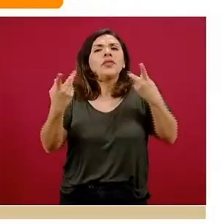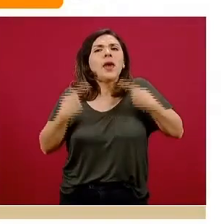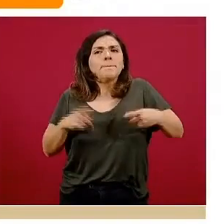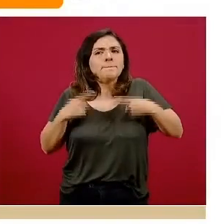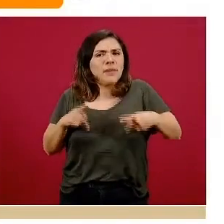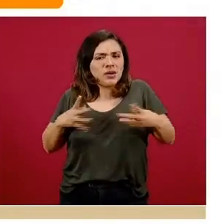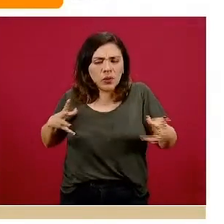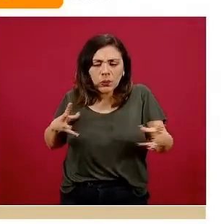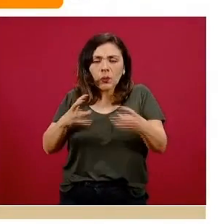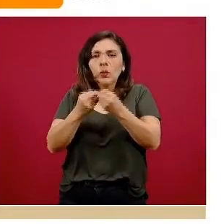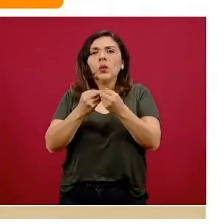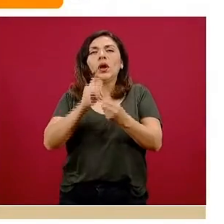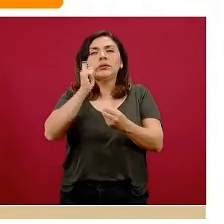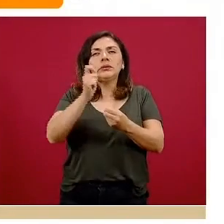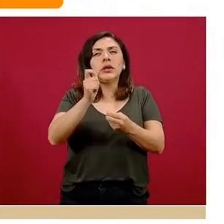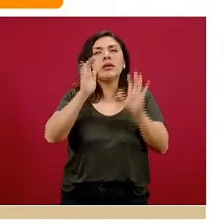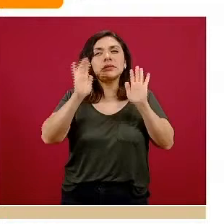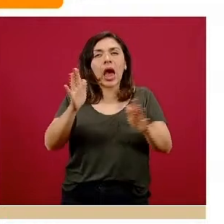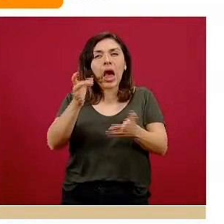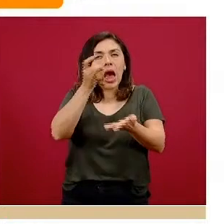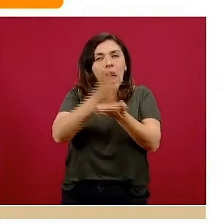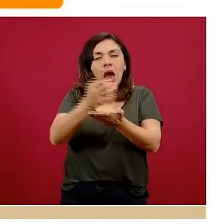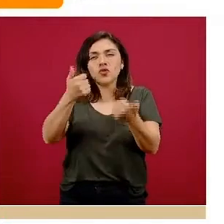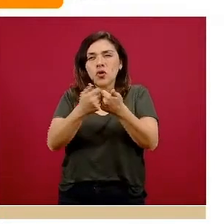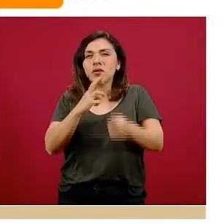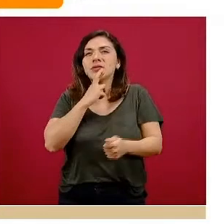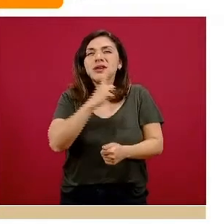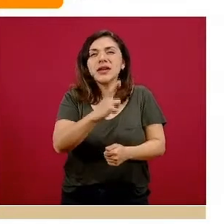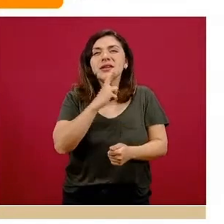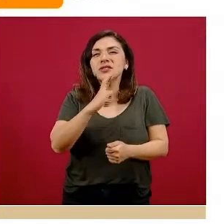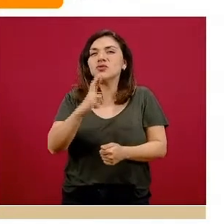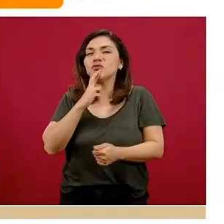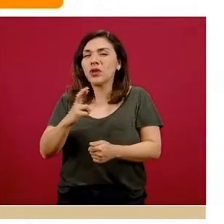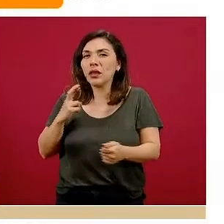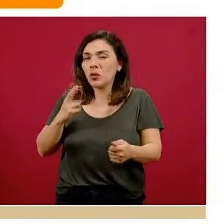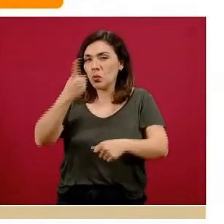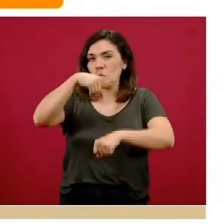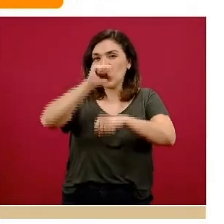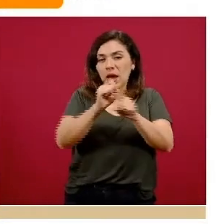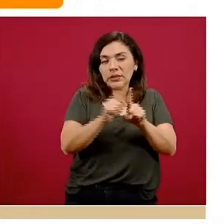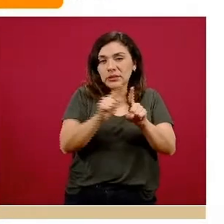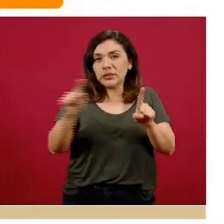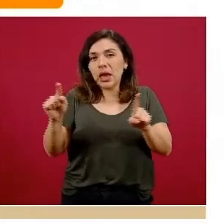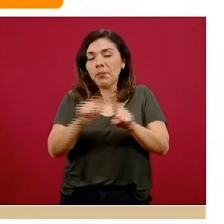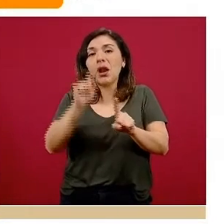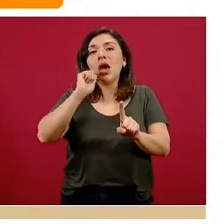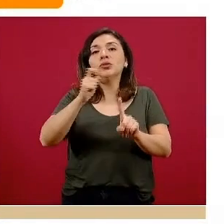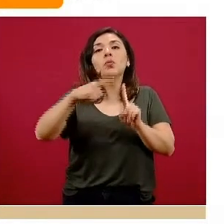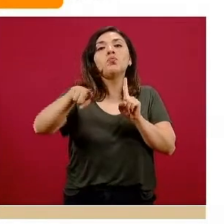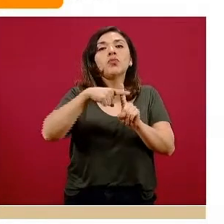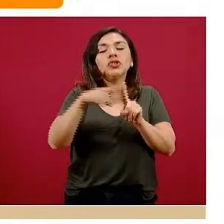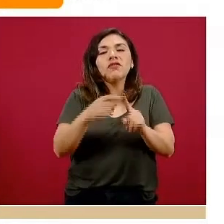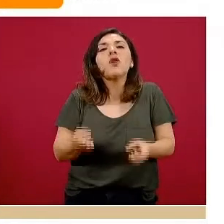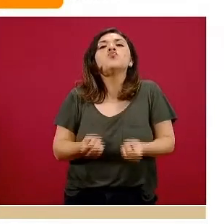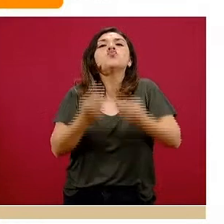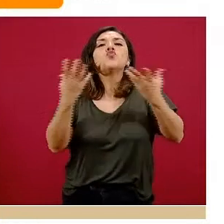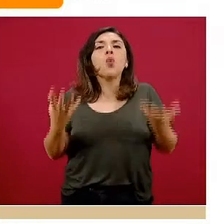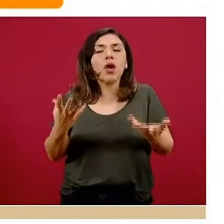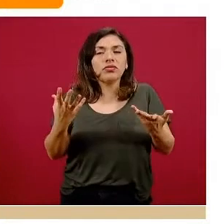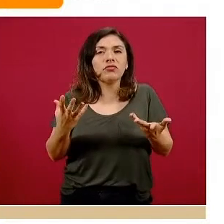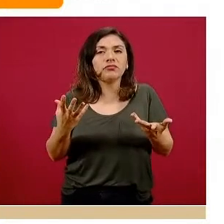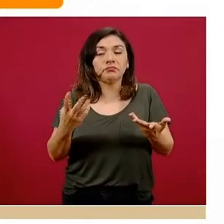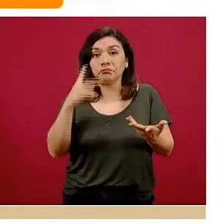de todas aquellas de las que ya se emitió un resultado en una semana epidemiológica han salido positivas a